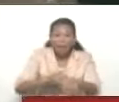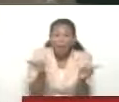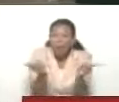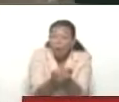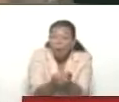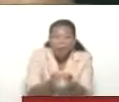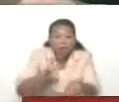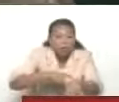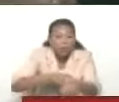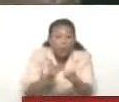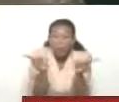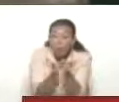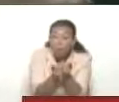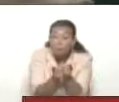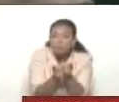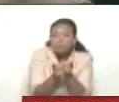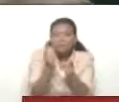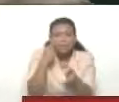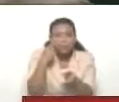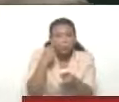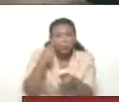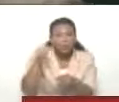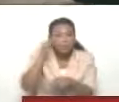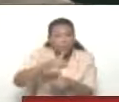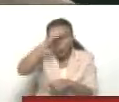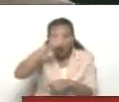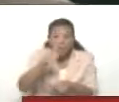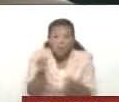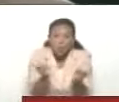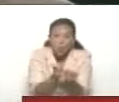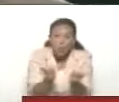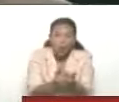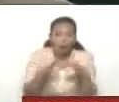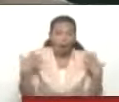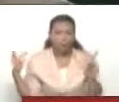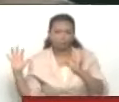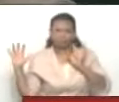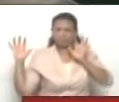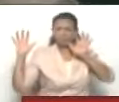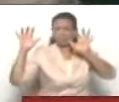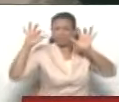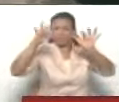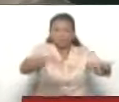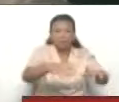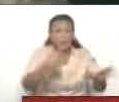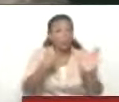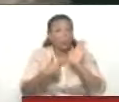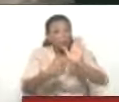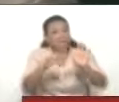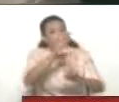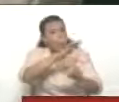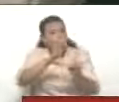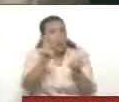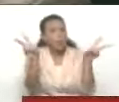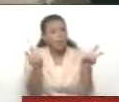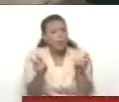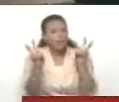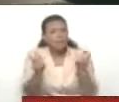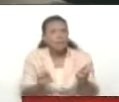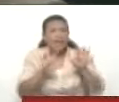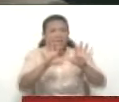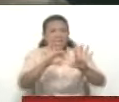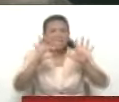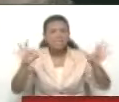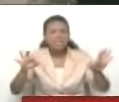de distancia respecto de lo sucedido para interpretar del todo lo que este pueblo ha expresado en estas